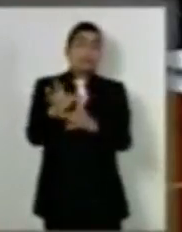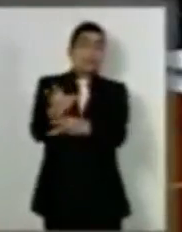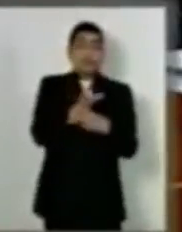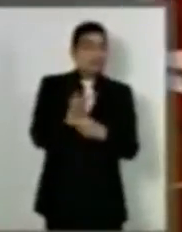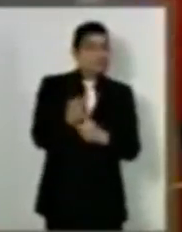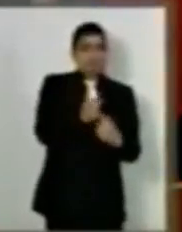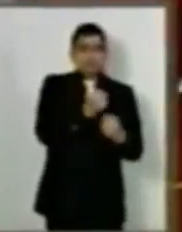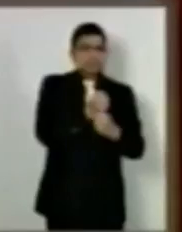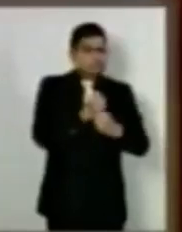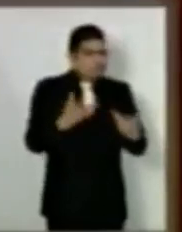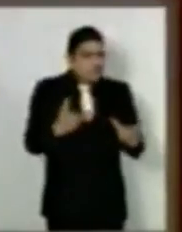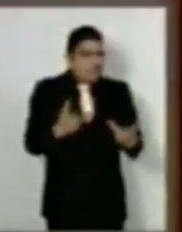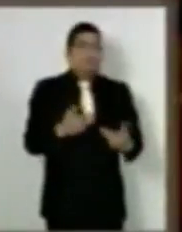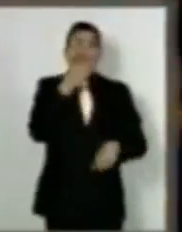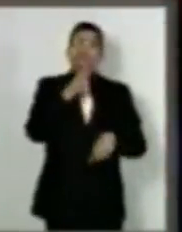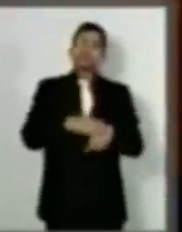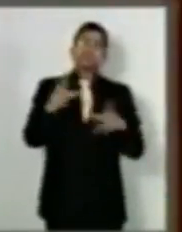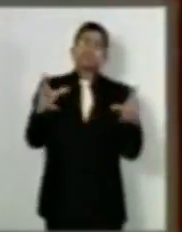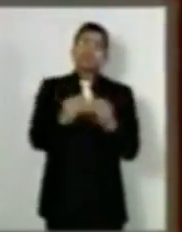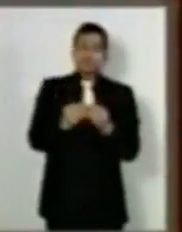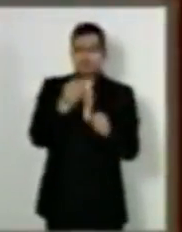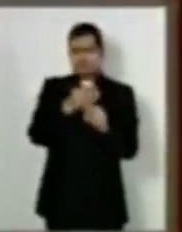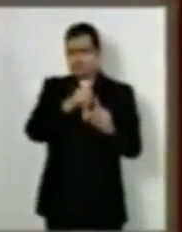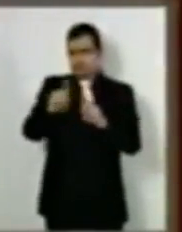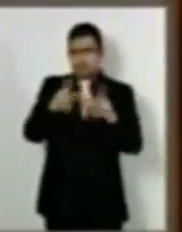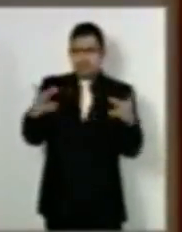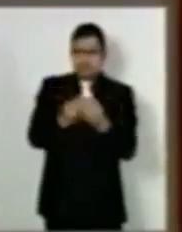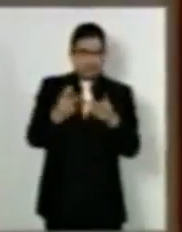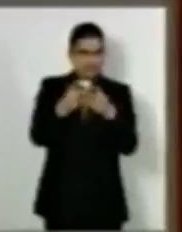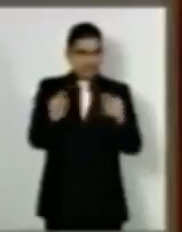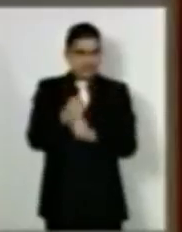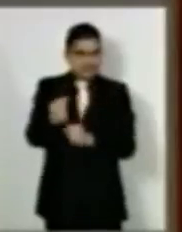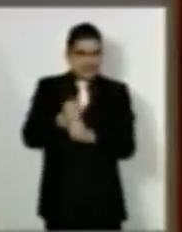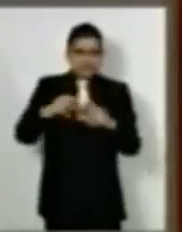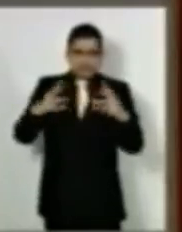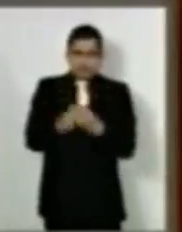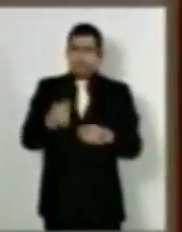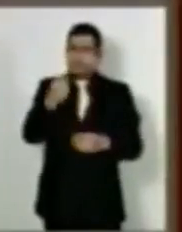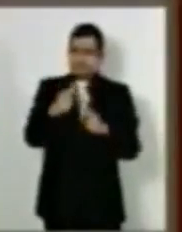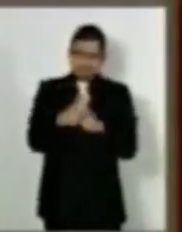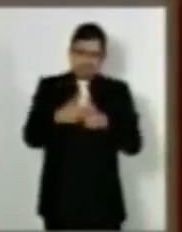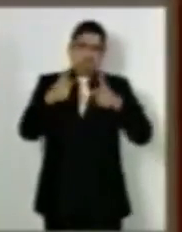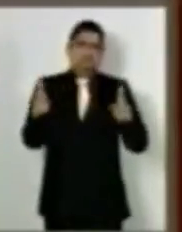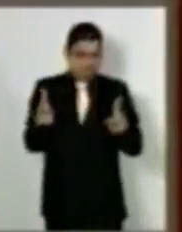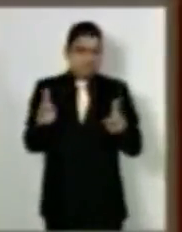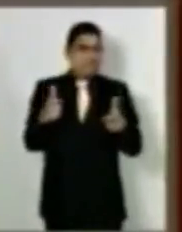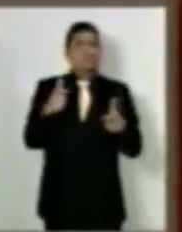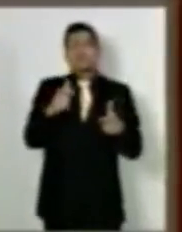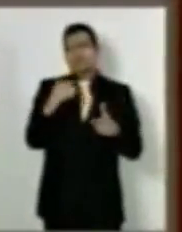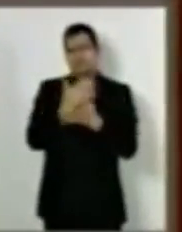desaparición forzada, lo que representó en los casos de tortura y desaparición forzada un incremento